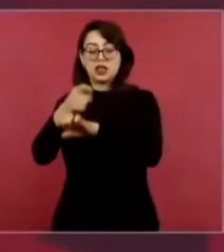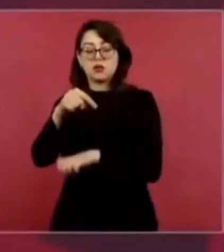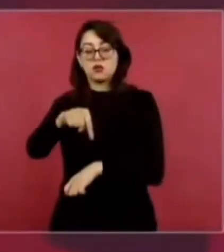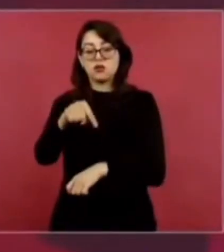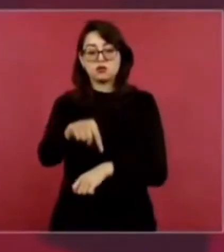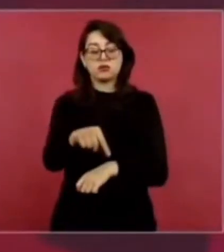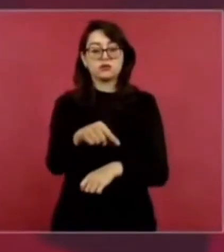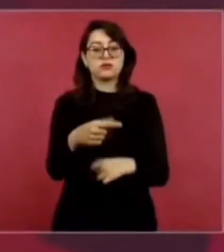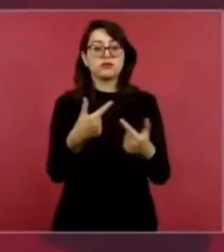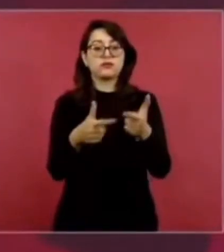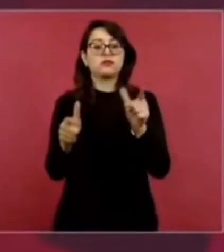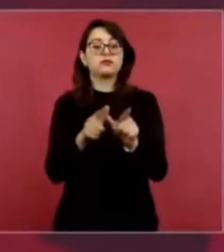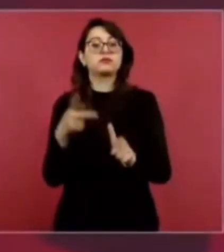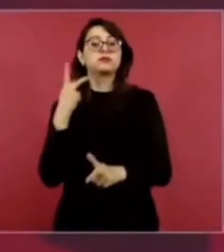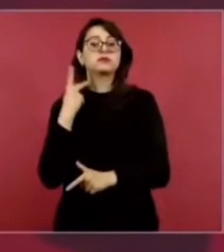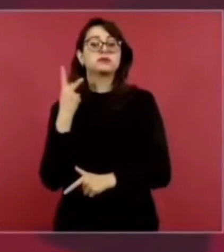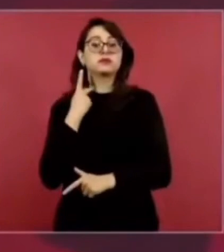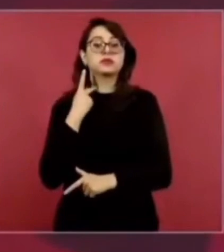y donde hay